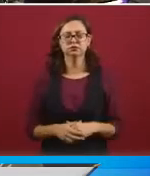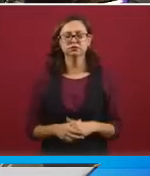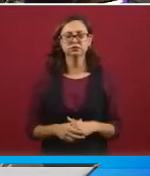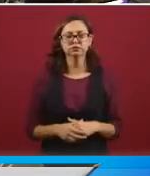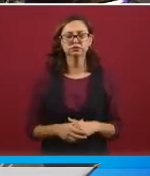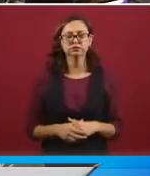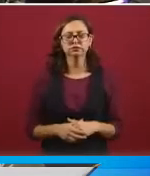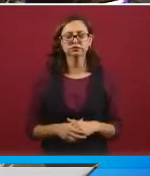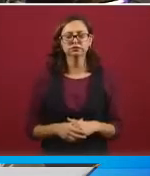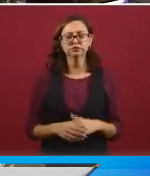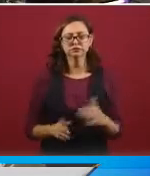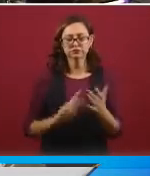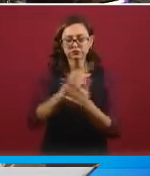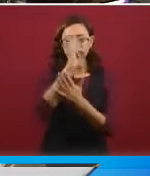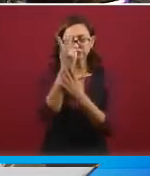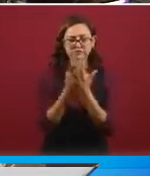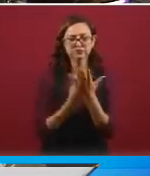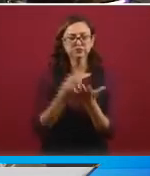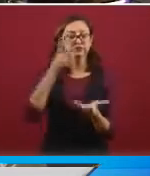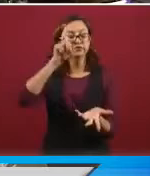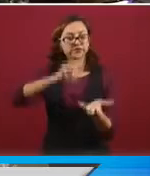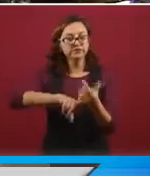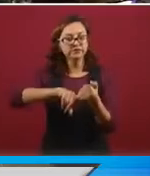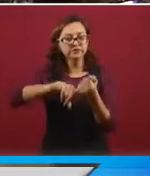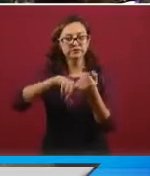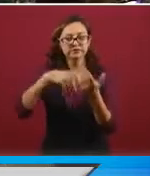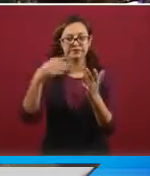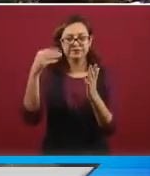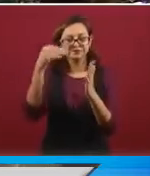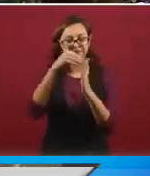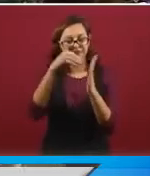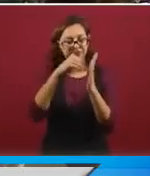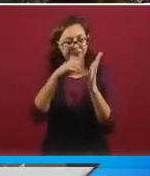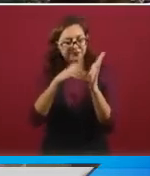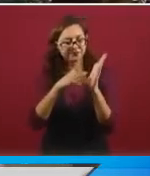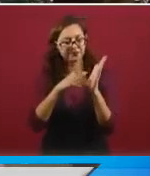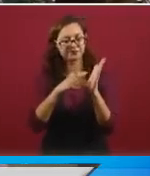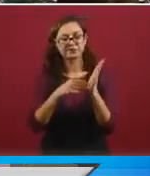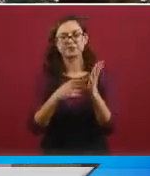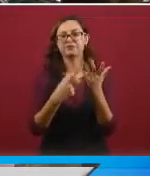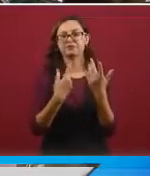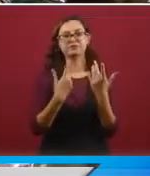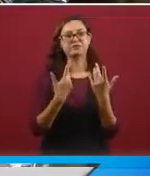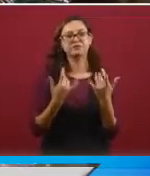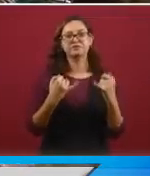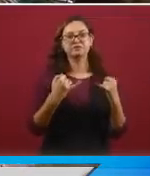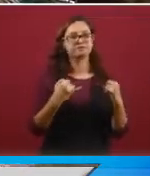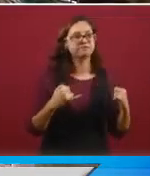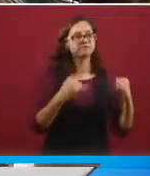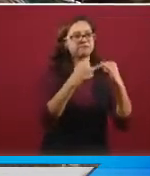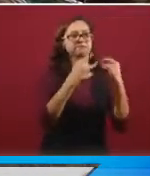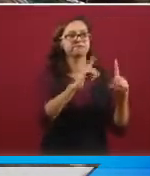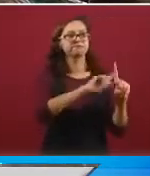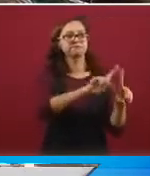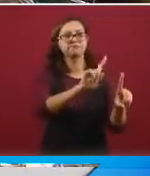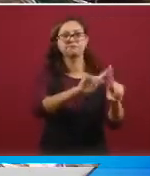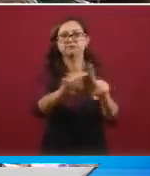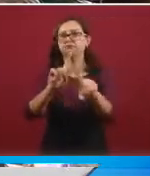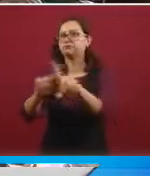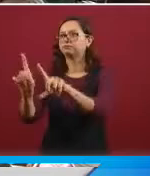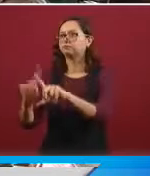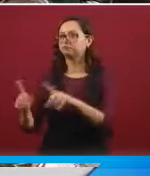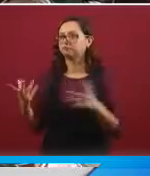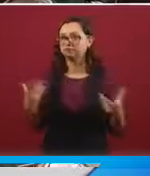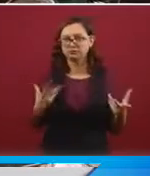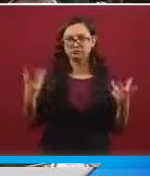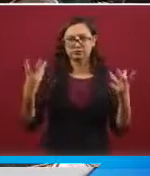Nacional ha tenido una participación activa en la frontera norte y sur con más de 25,000 elementos. No obstante del gran número de elementos